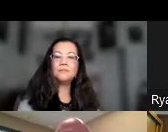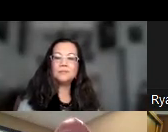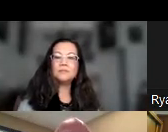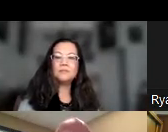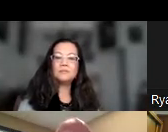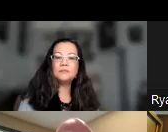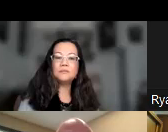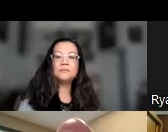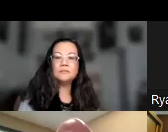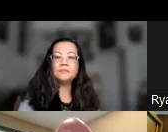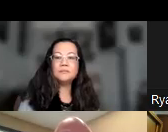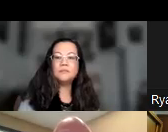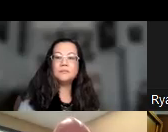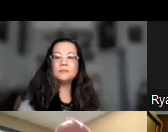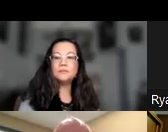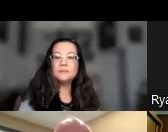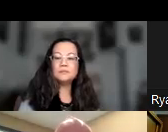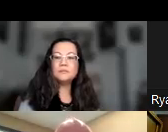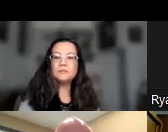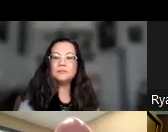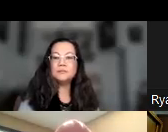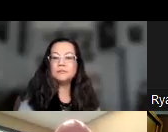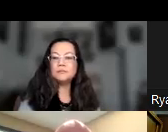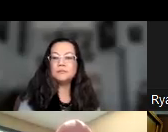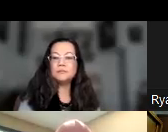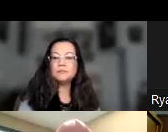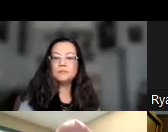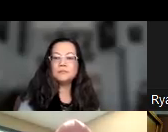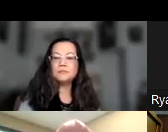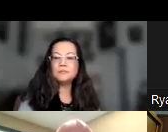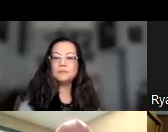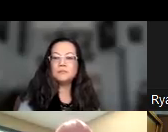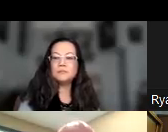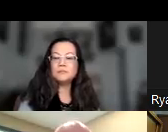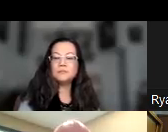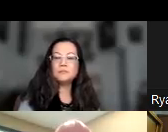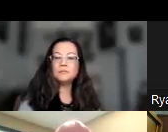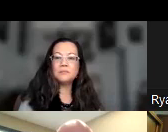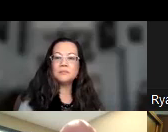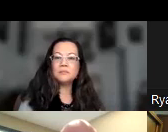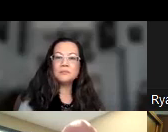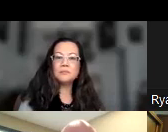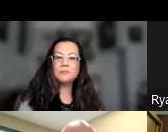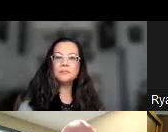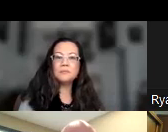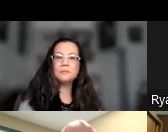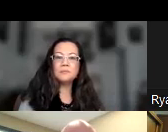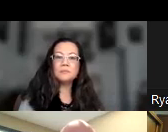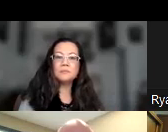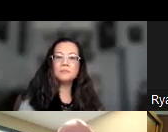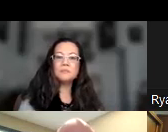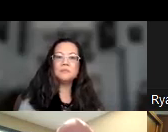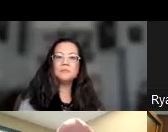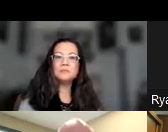Es un documento de 56 páginas y es una información que nos da valor.